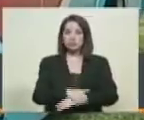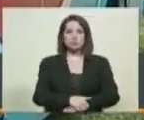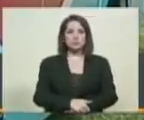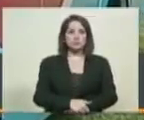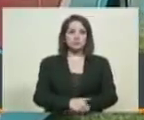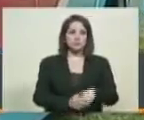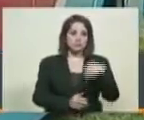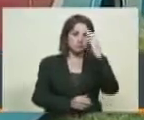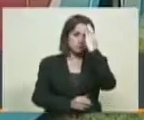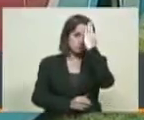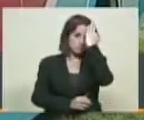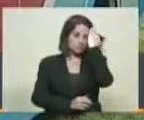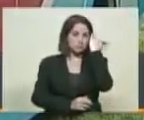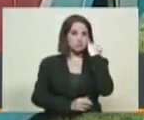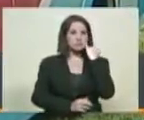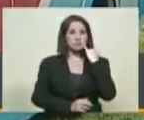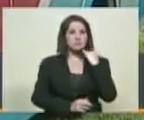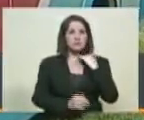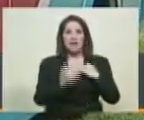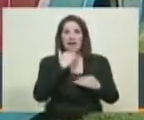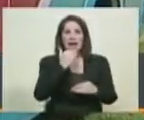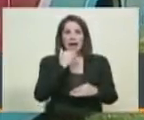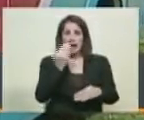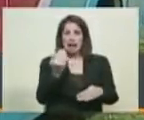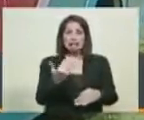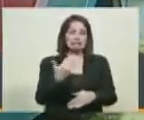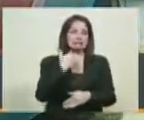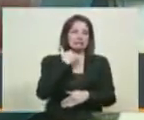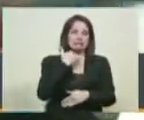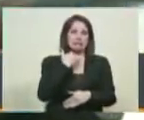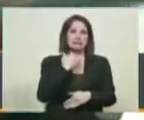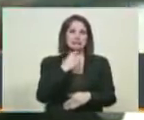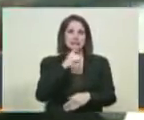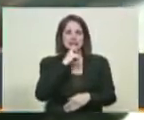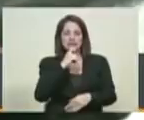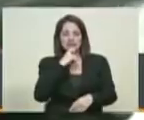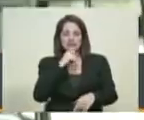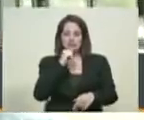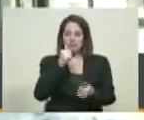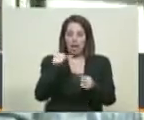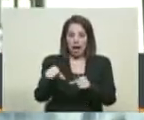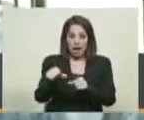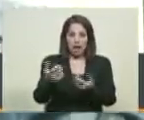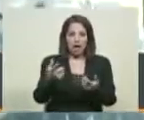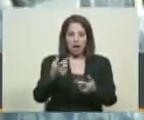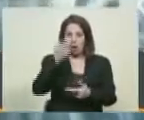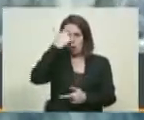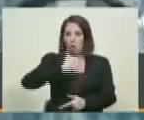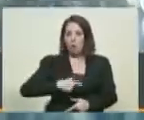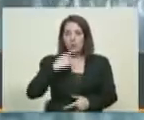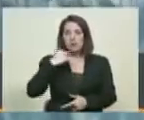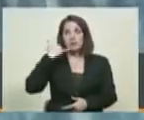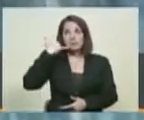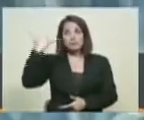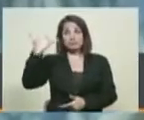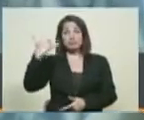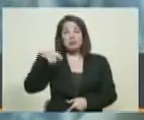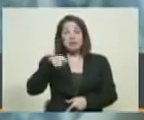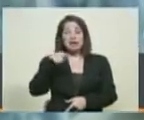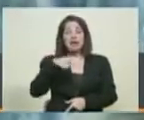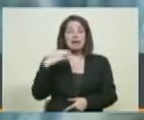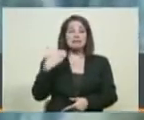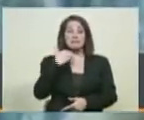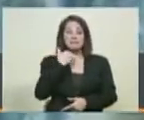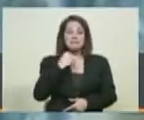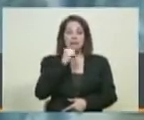permanente. Si hay una pequeña falla, el chofer, el operador, la reporta a tiempo,